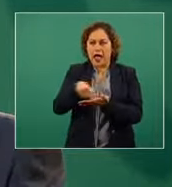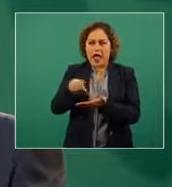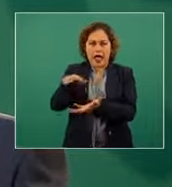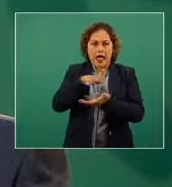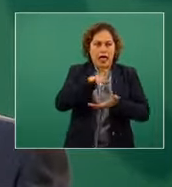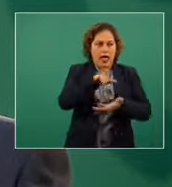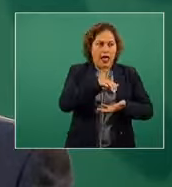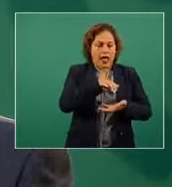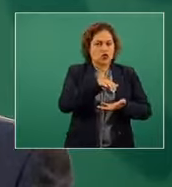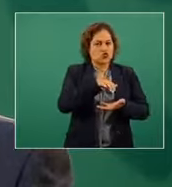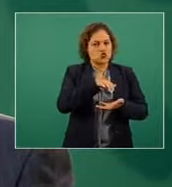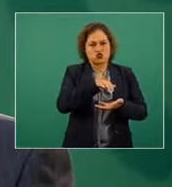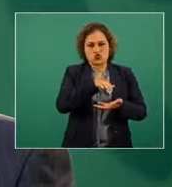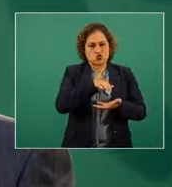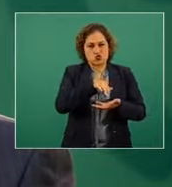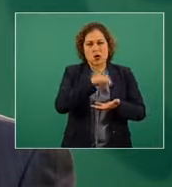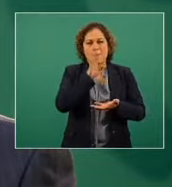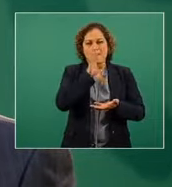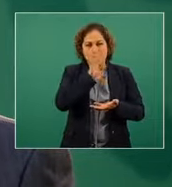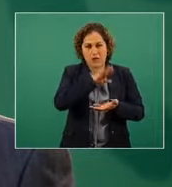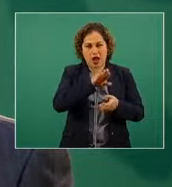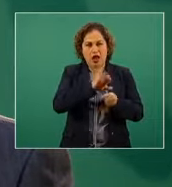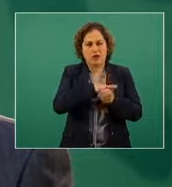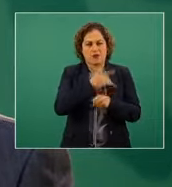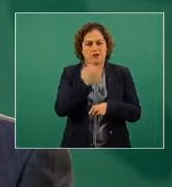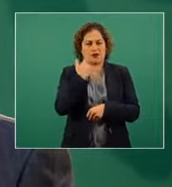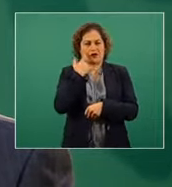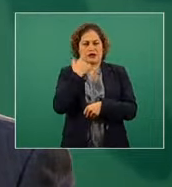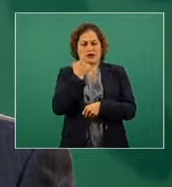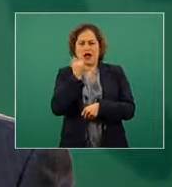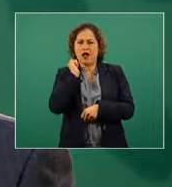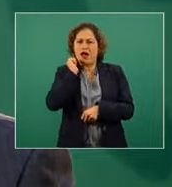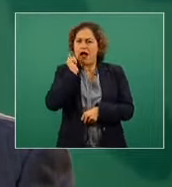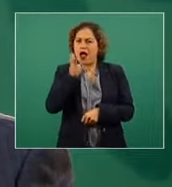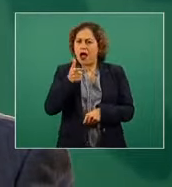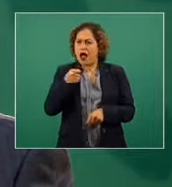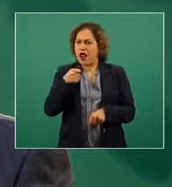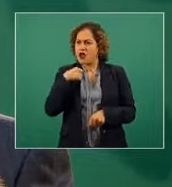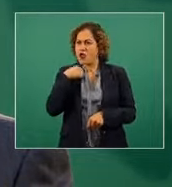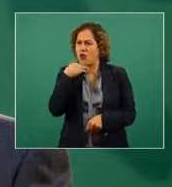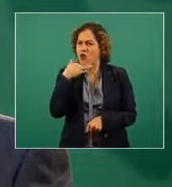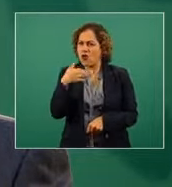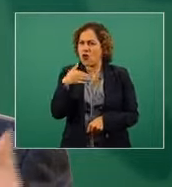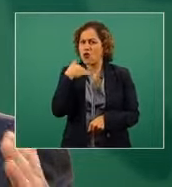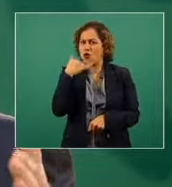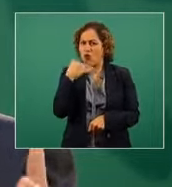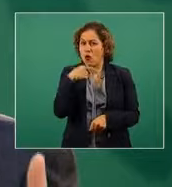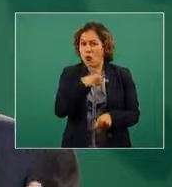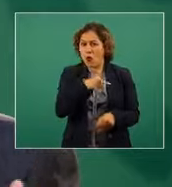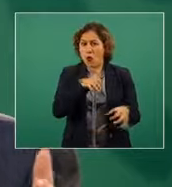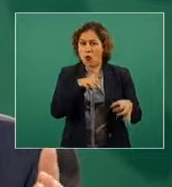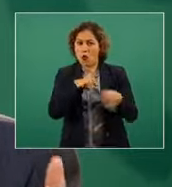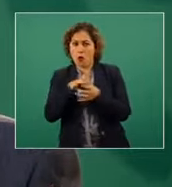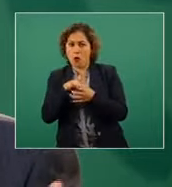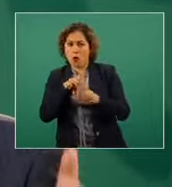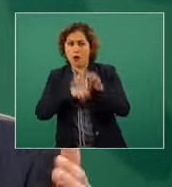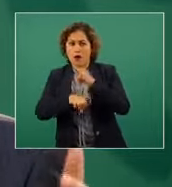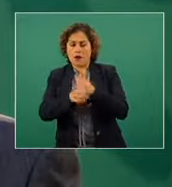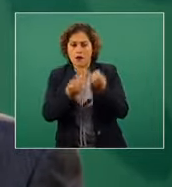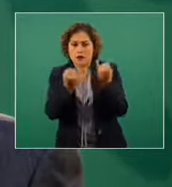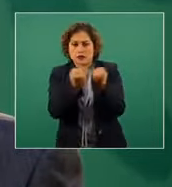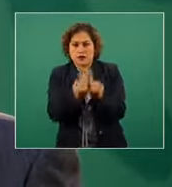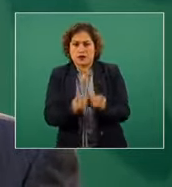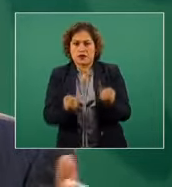está involucrada con este extraño proceder administrativo del sexenio pasado, específicamente 2015,